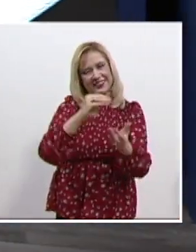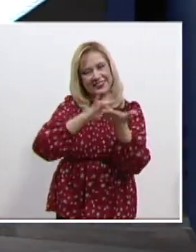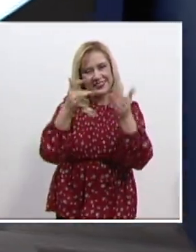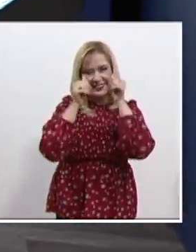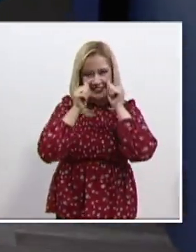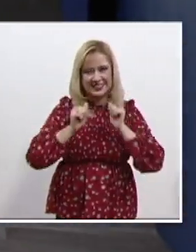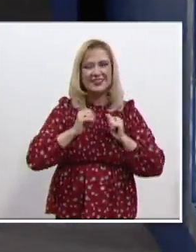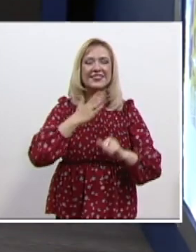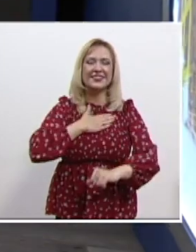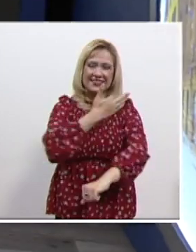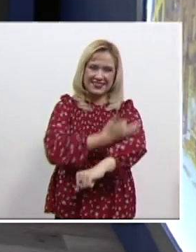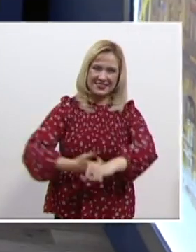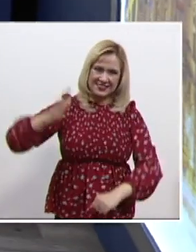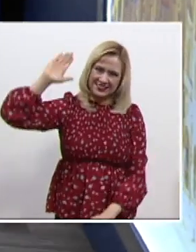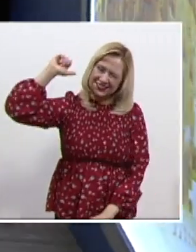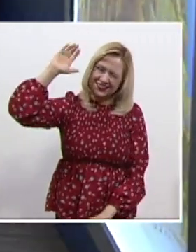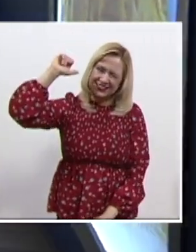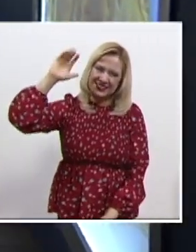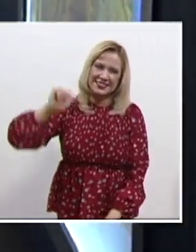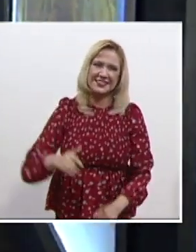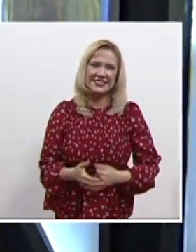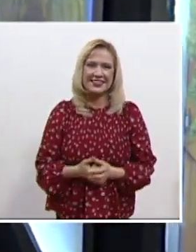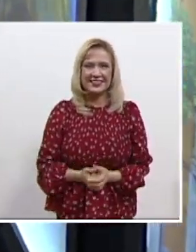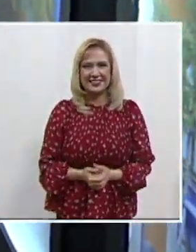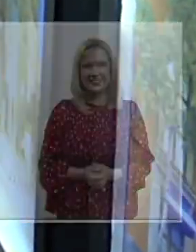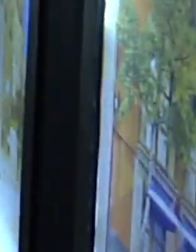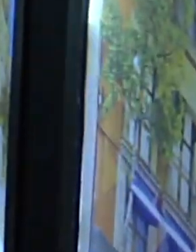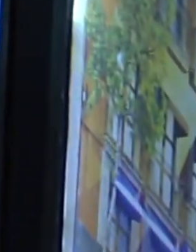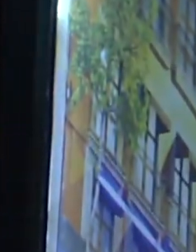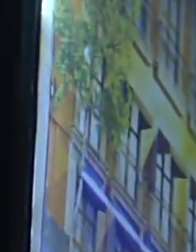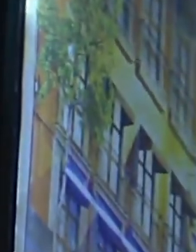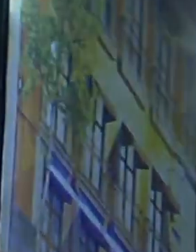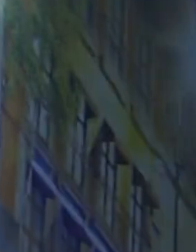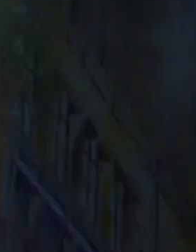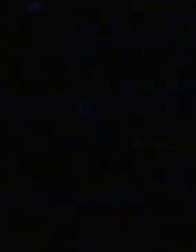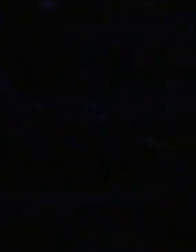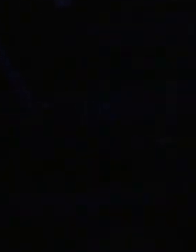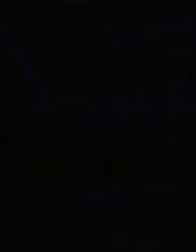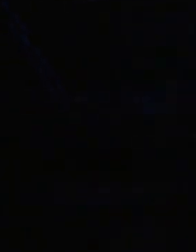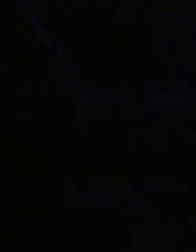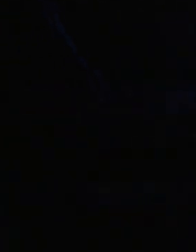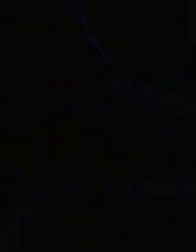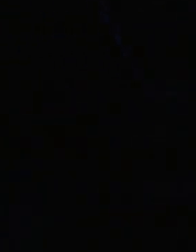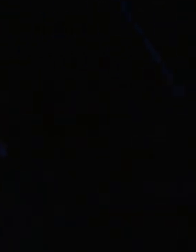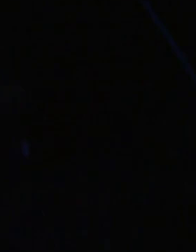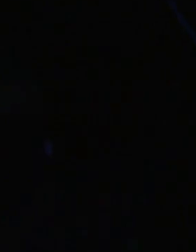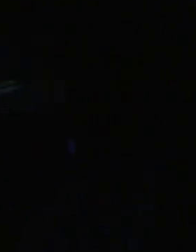atención, que tenga excelente tarde. Hasta pronto.